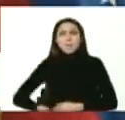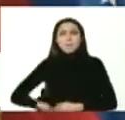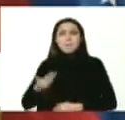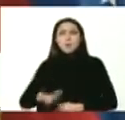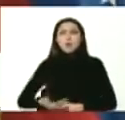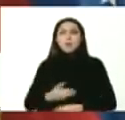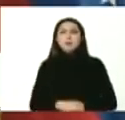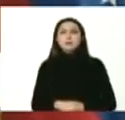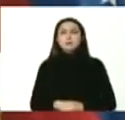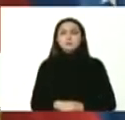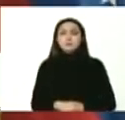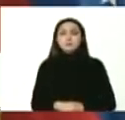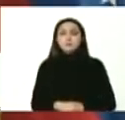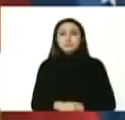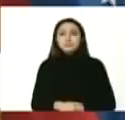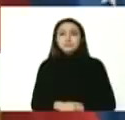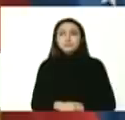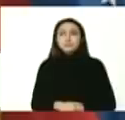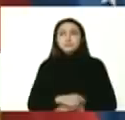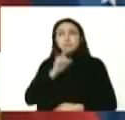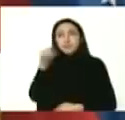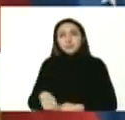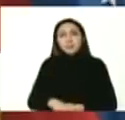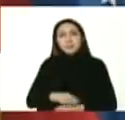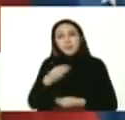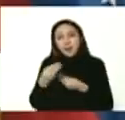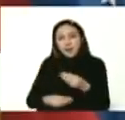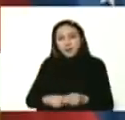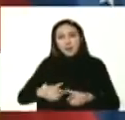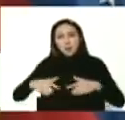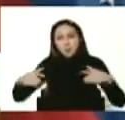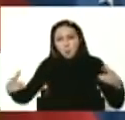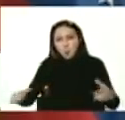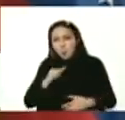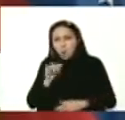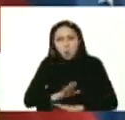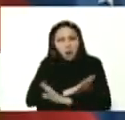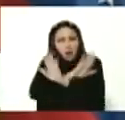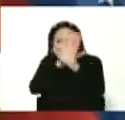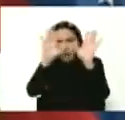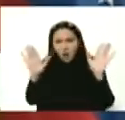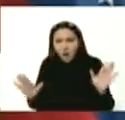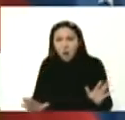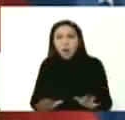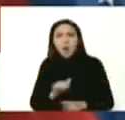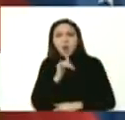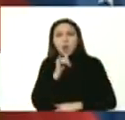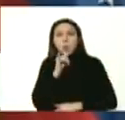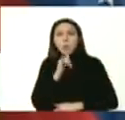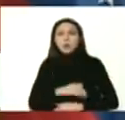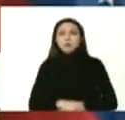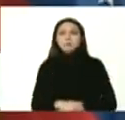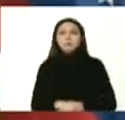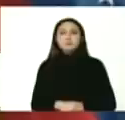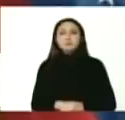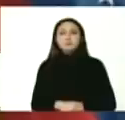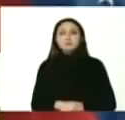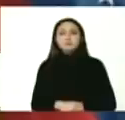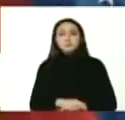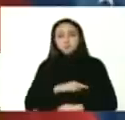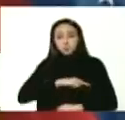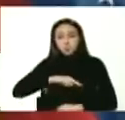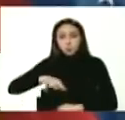para el desglose, la ampliación, la aclaratoria a lo que haya lugar. Y allí